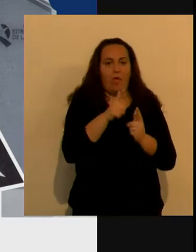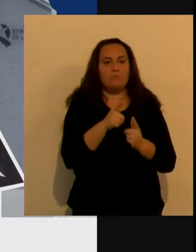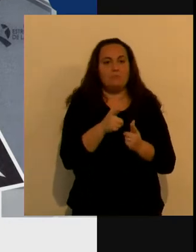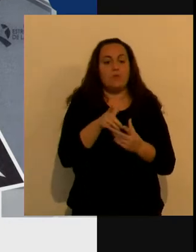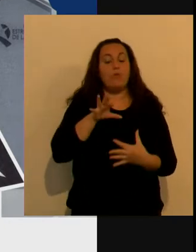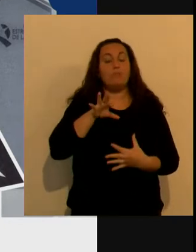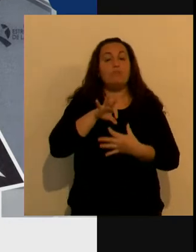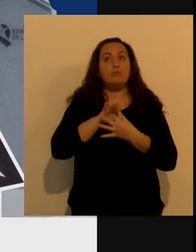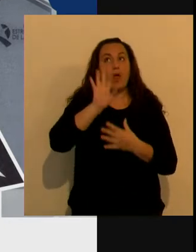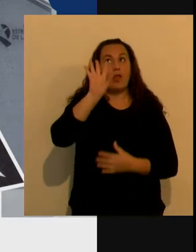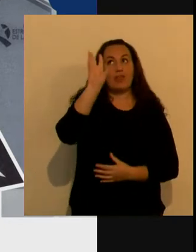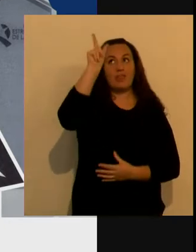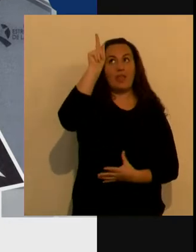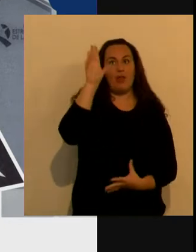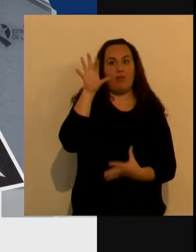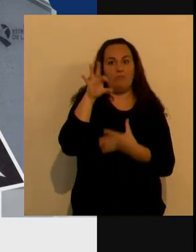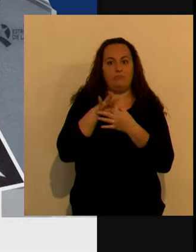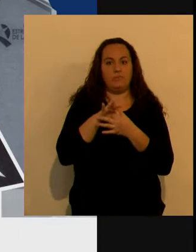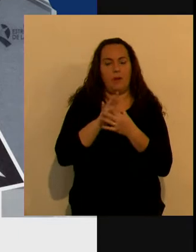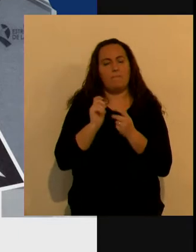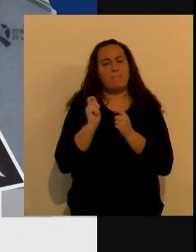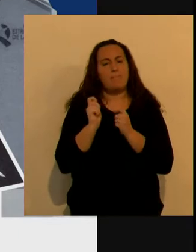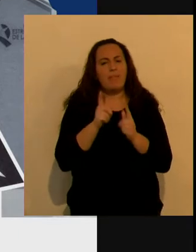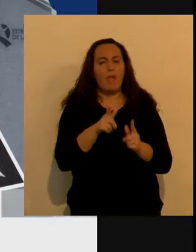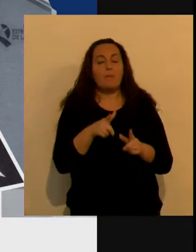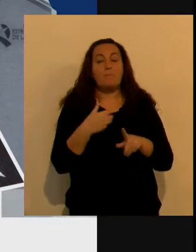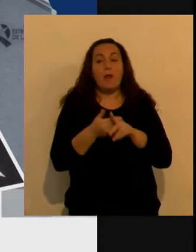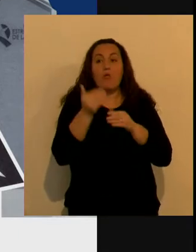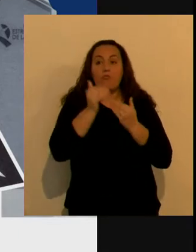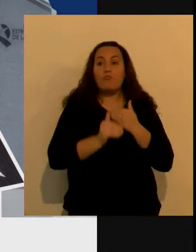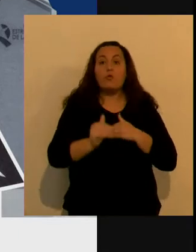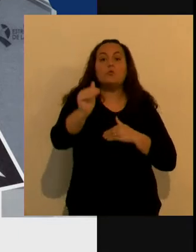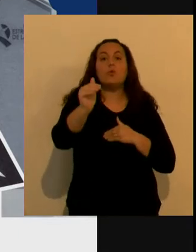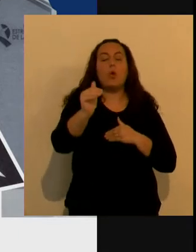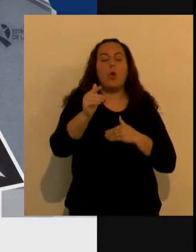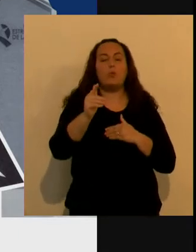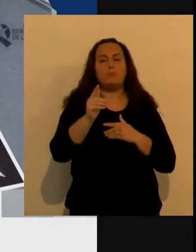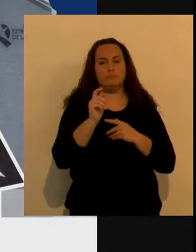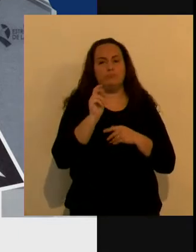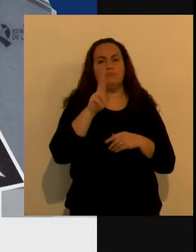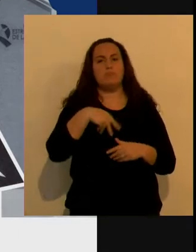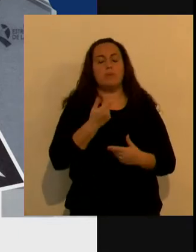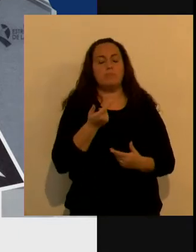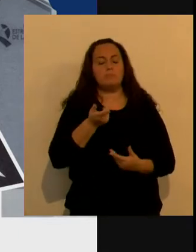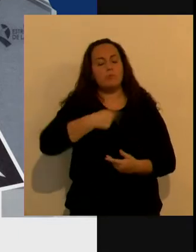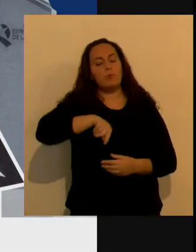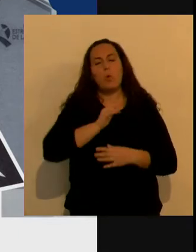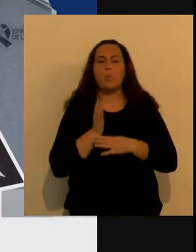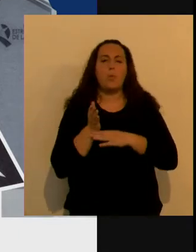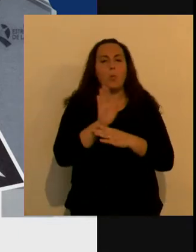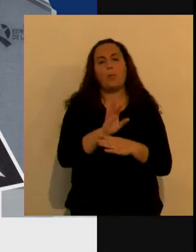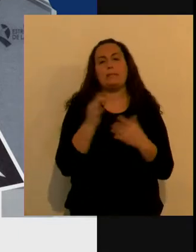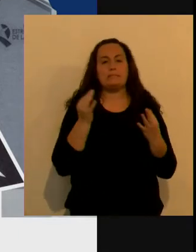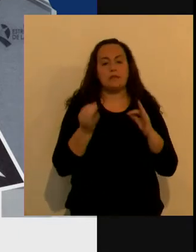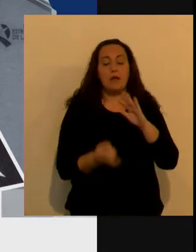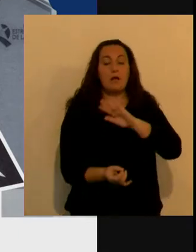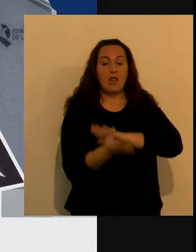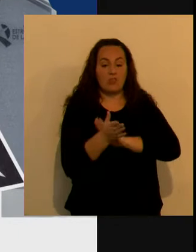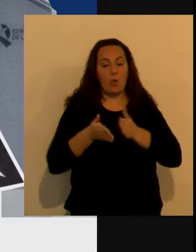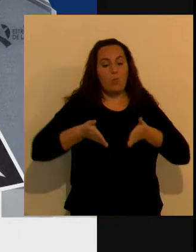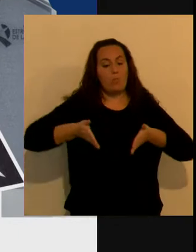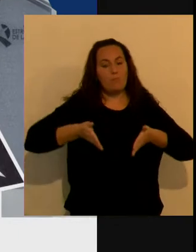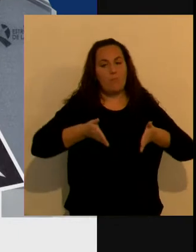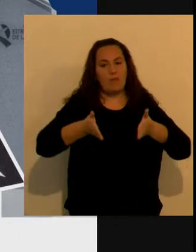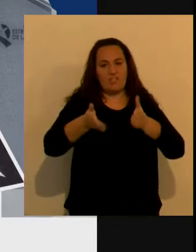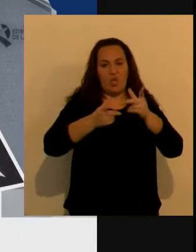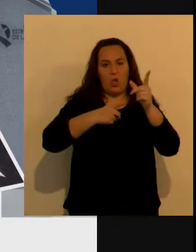el cielo y dejar un legado para las futuras generaciones, hemos propuesto la creación de un paseo de